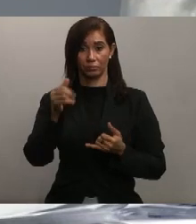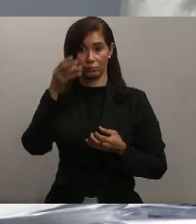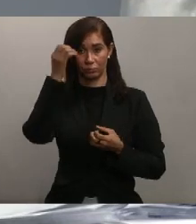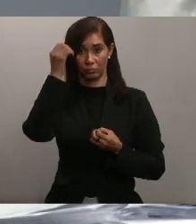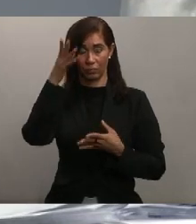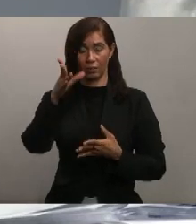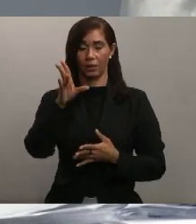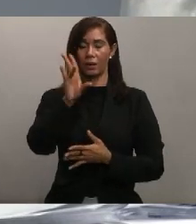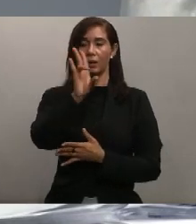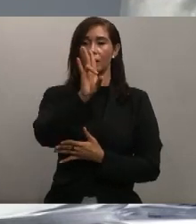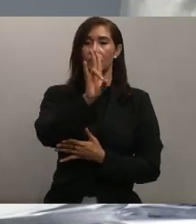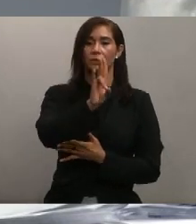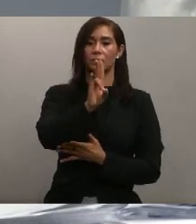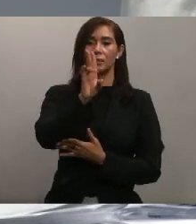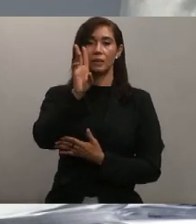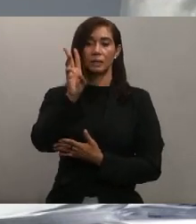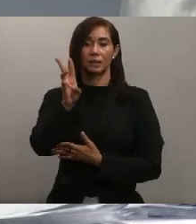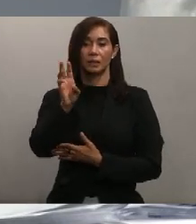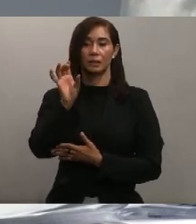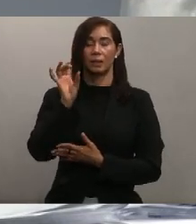el